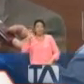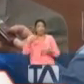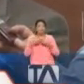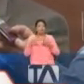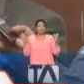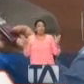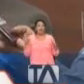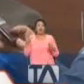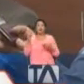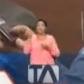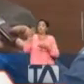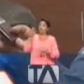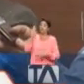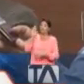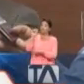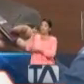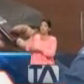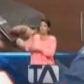versión del señor Tapia,